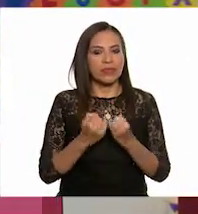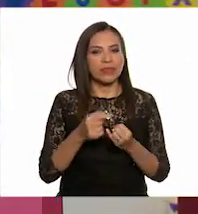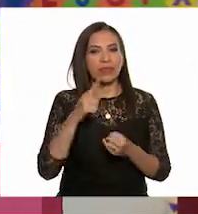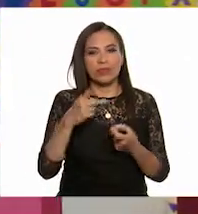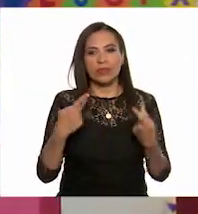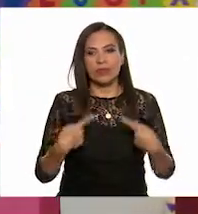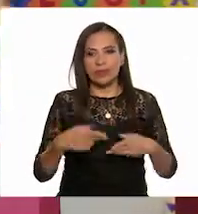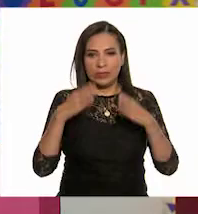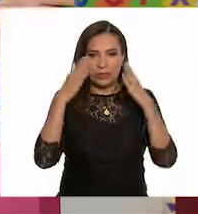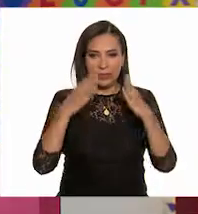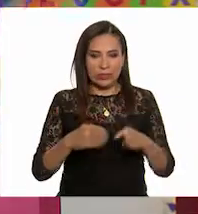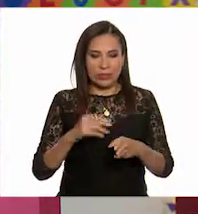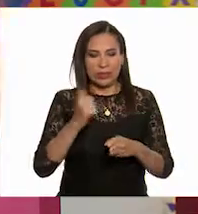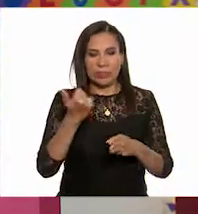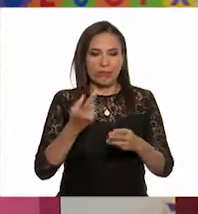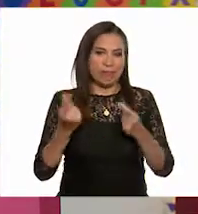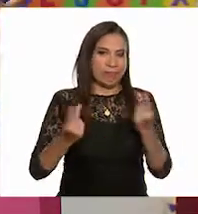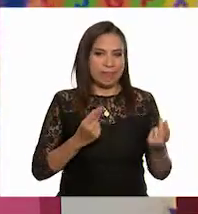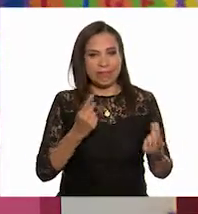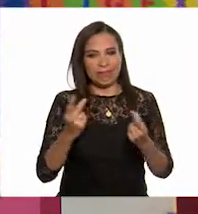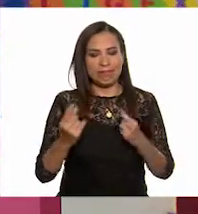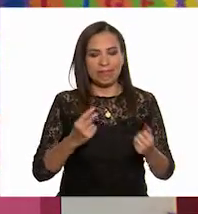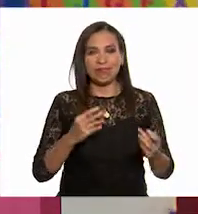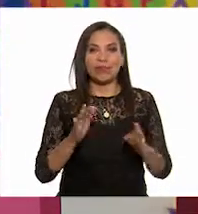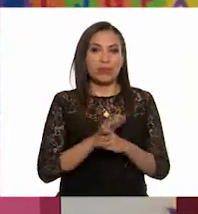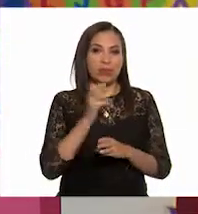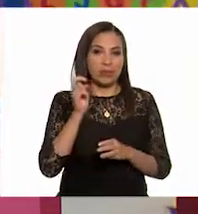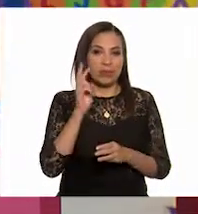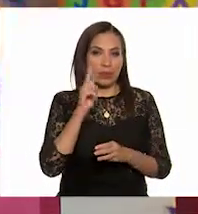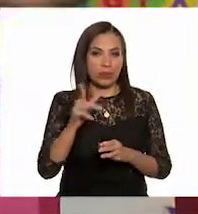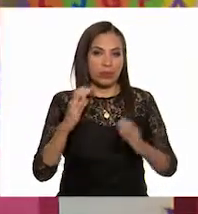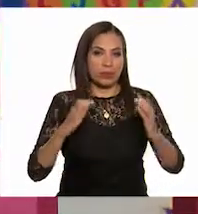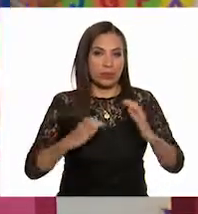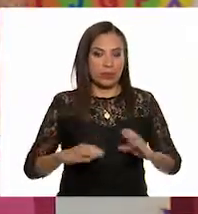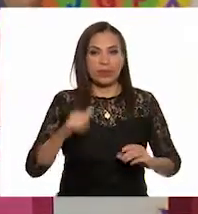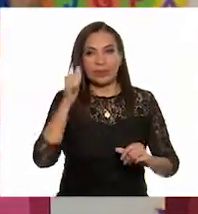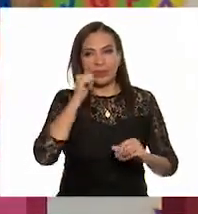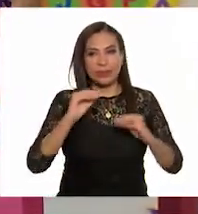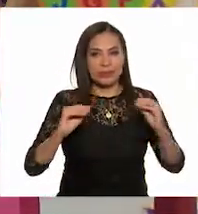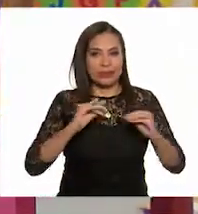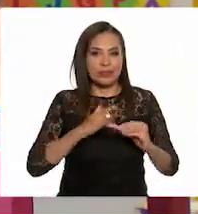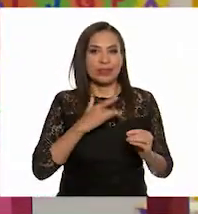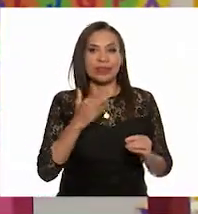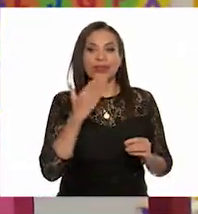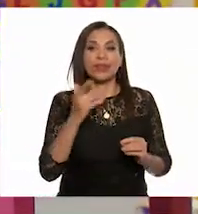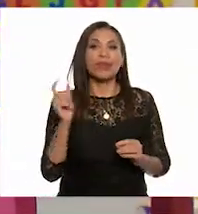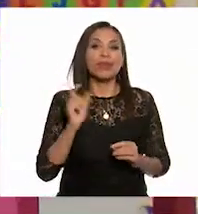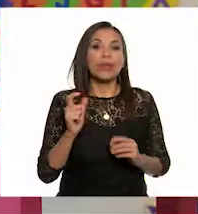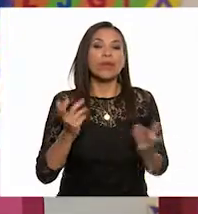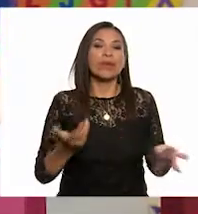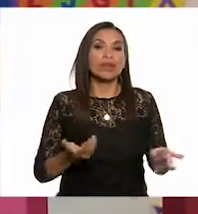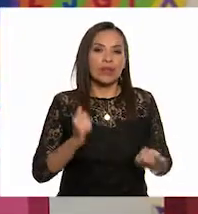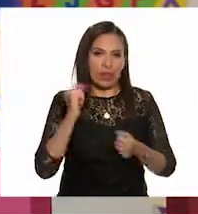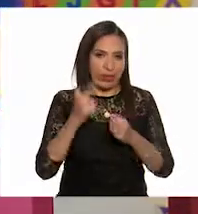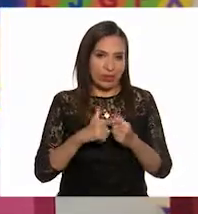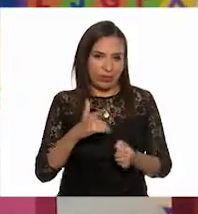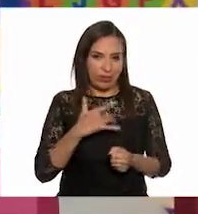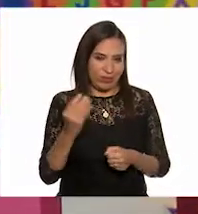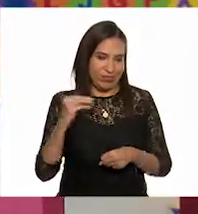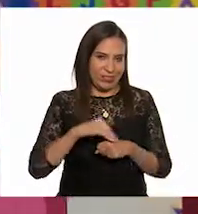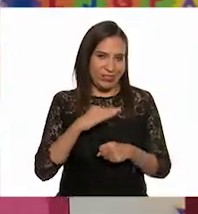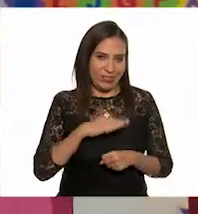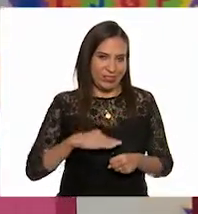tu personalidad es de alguien muy activo, inquieto, y eso hace que tu cuerpo siempre se sienta bien cuando algo te pone